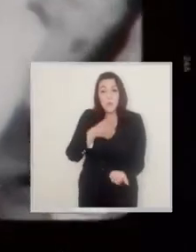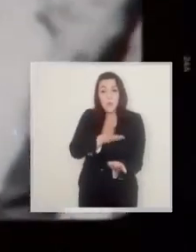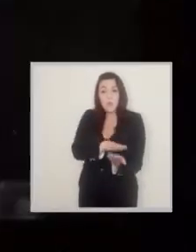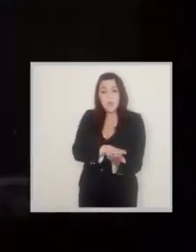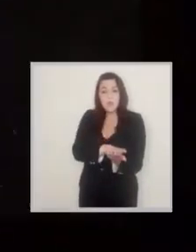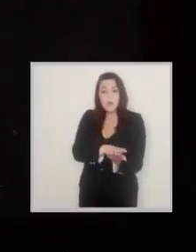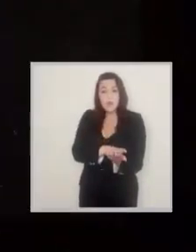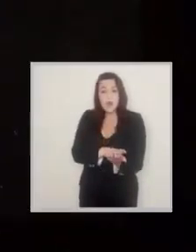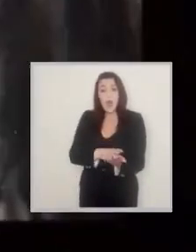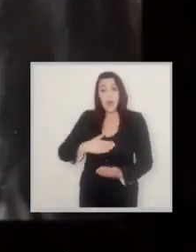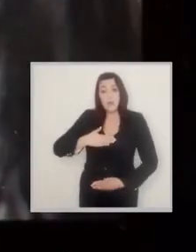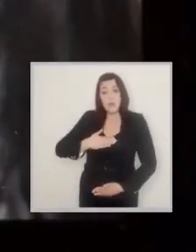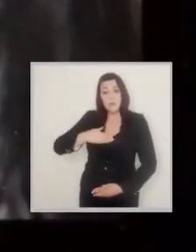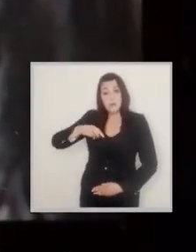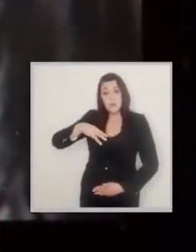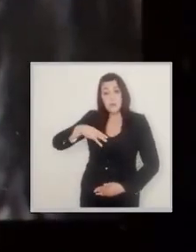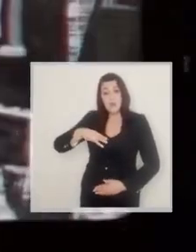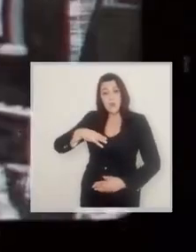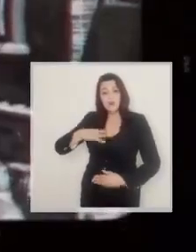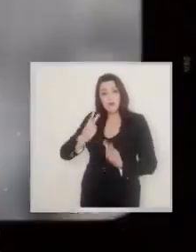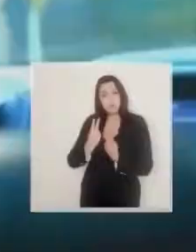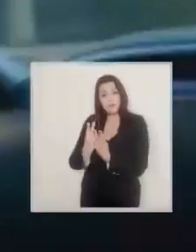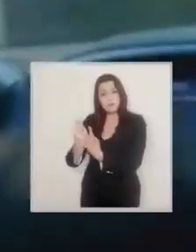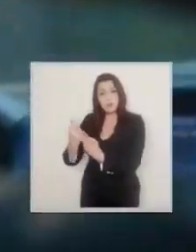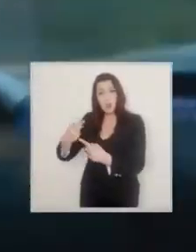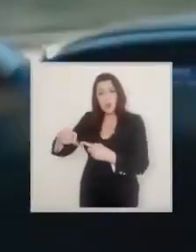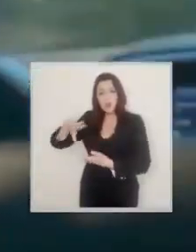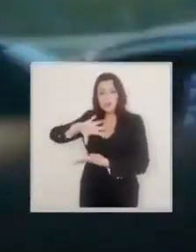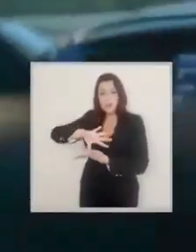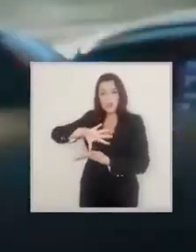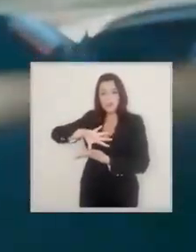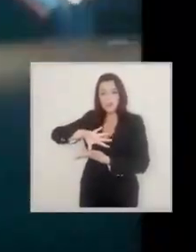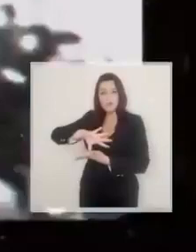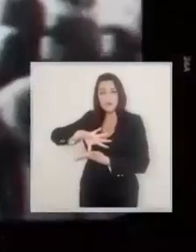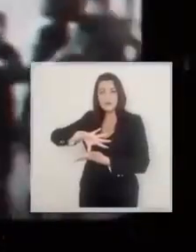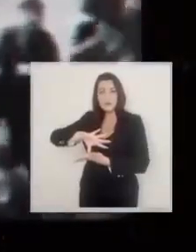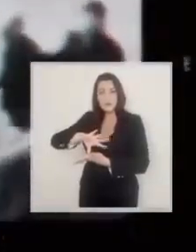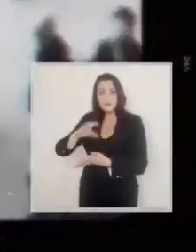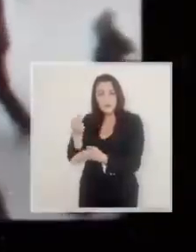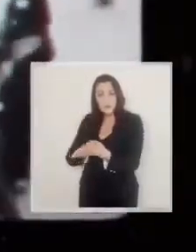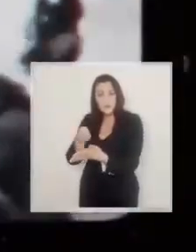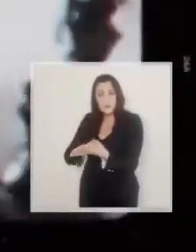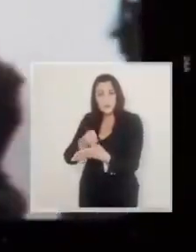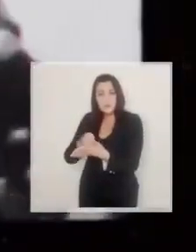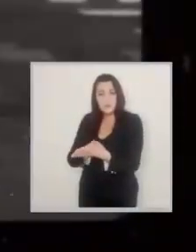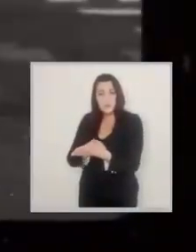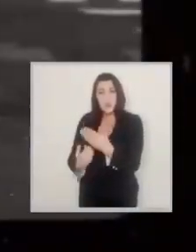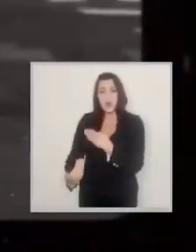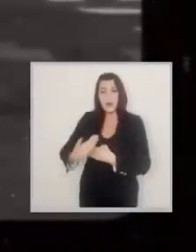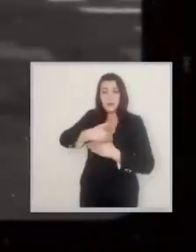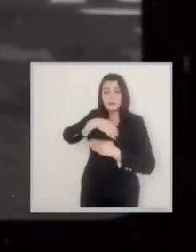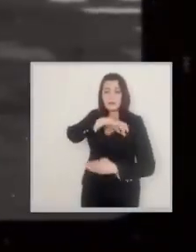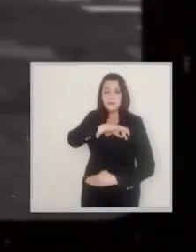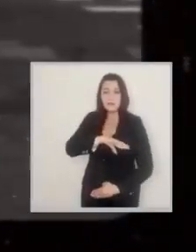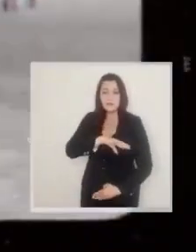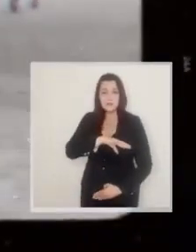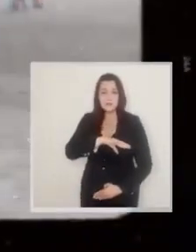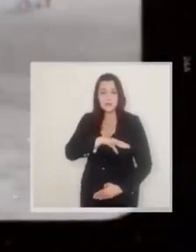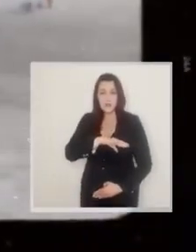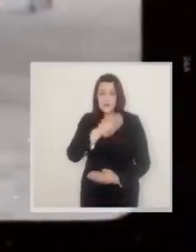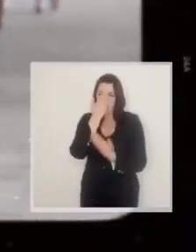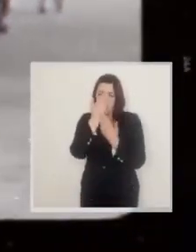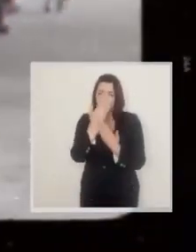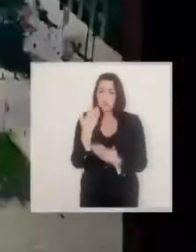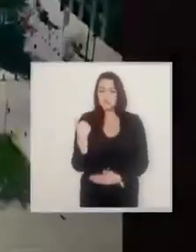Padre, a mi madre y a mí nos tocó hacernos un lugar en un país que no era el nuestro. Y luchamos. Al regresar a Chile, nos